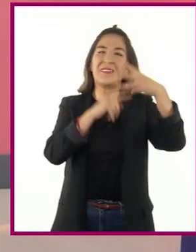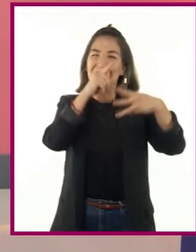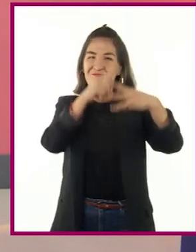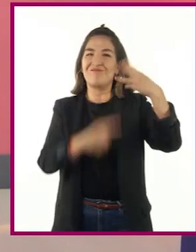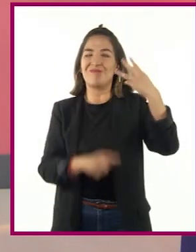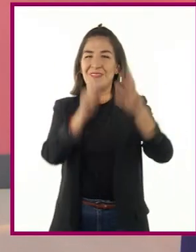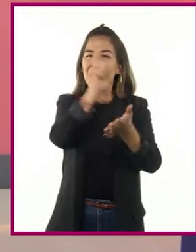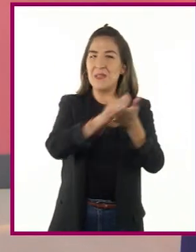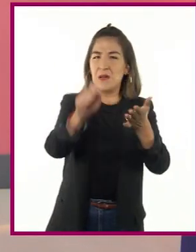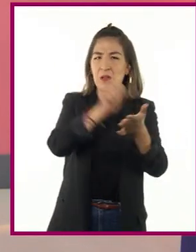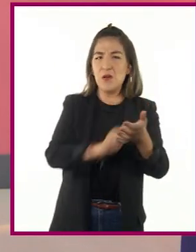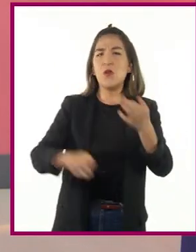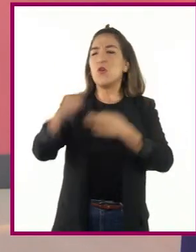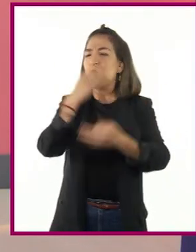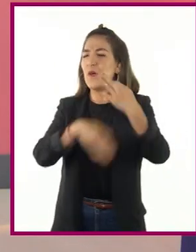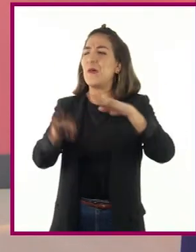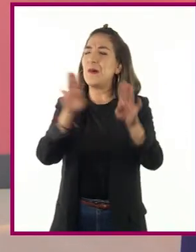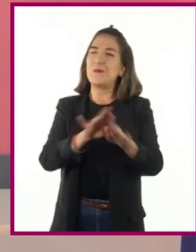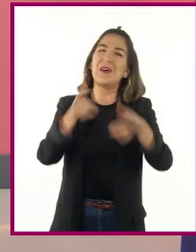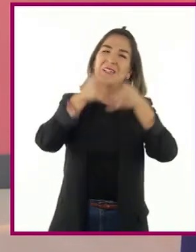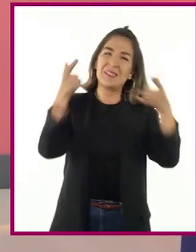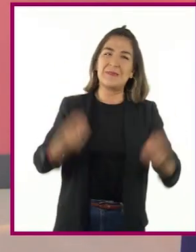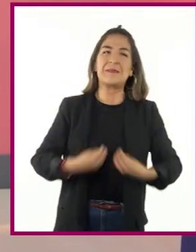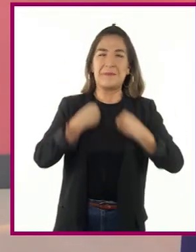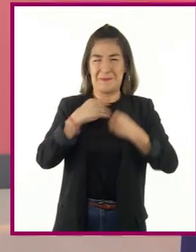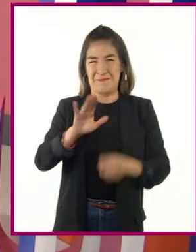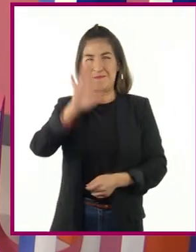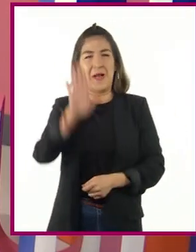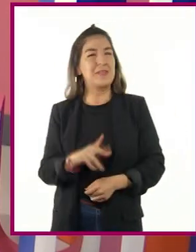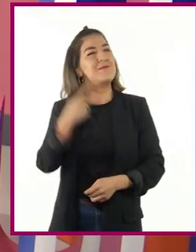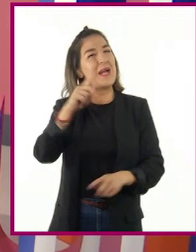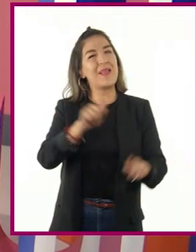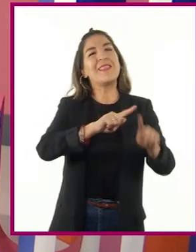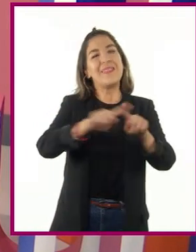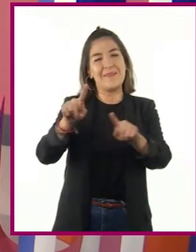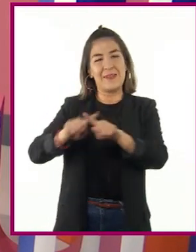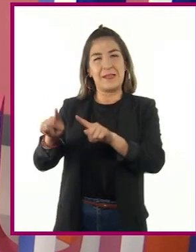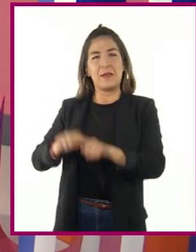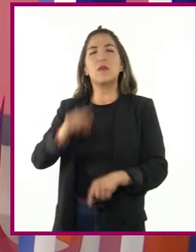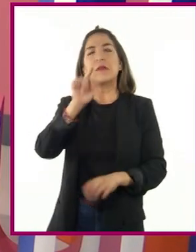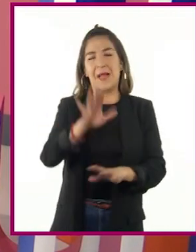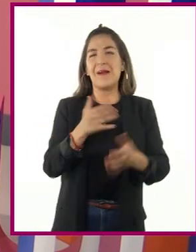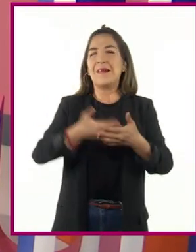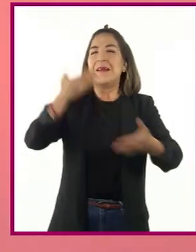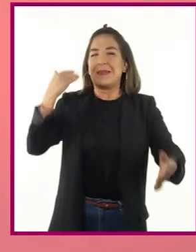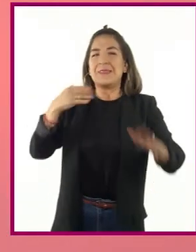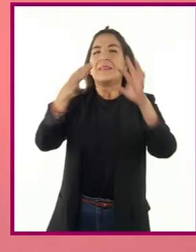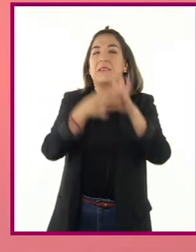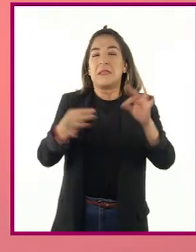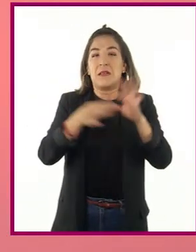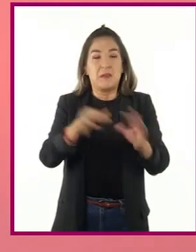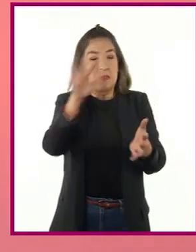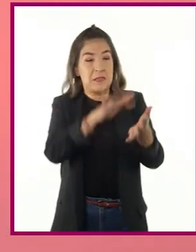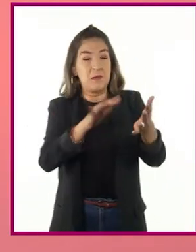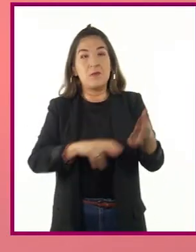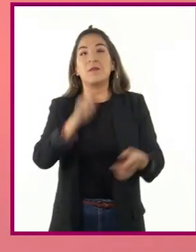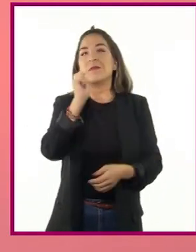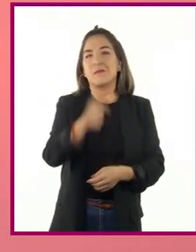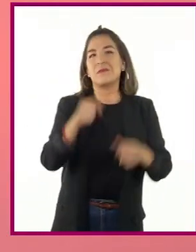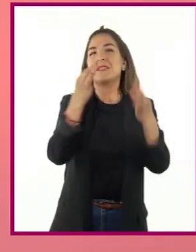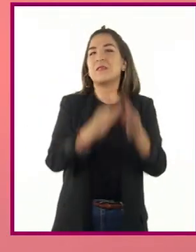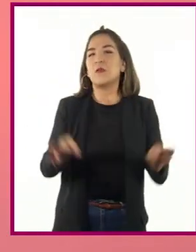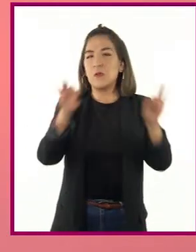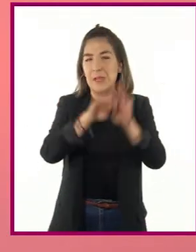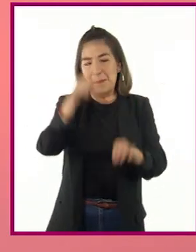seres humanos podemos contar sobre nuestras vidas son muy parecidas. Como ya hemos dicho, la lectura es una actividad ideal para practicar